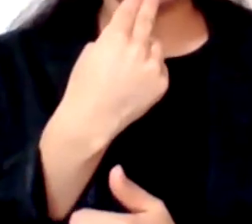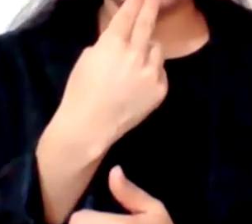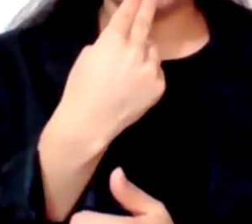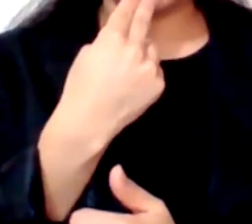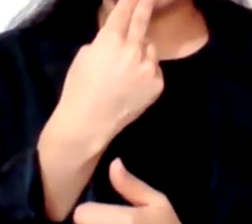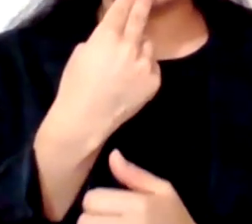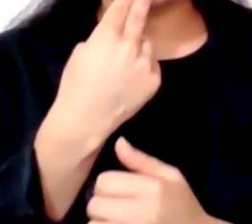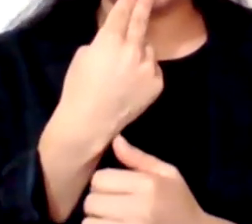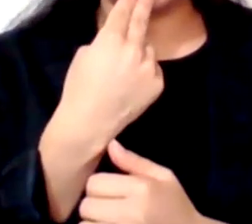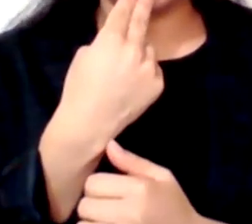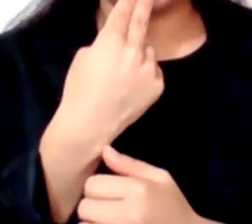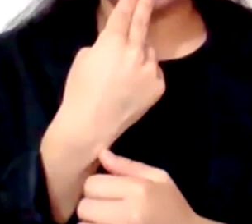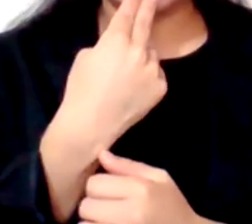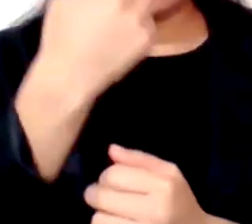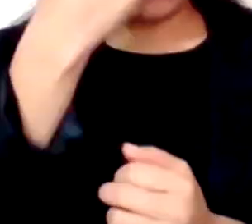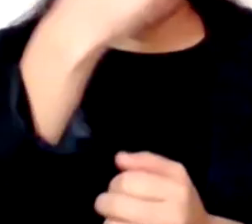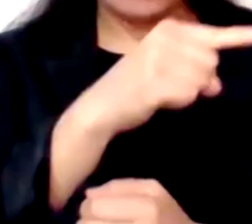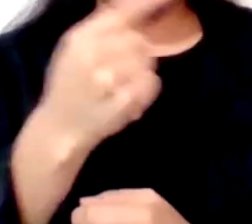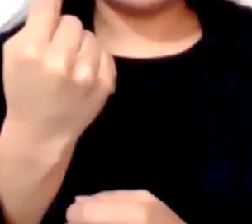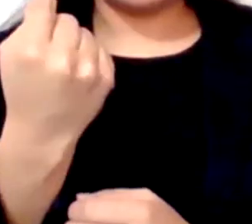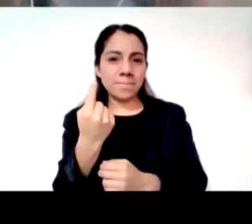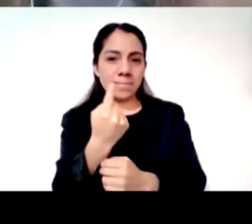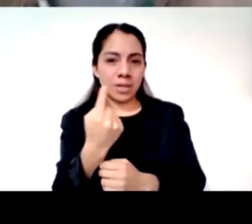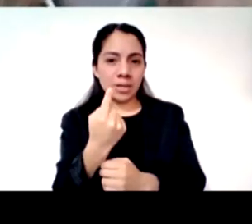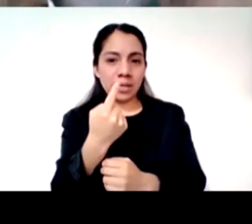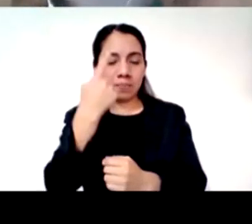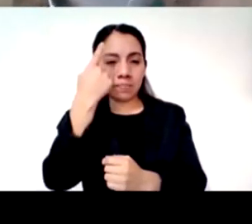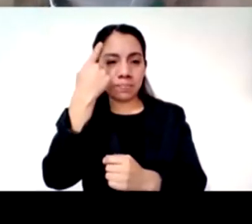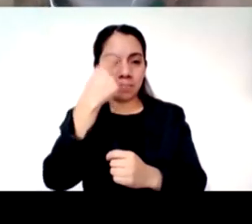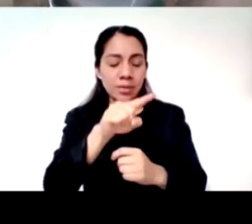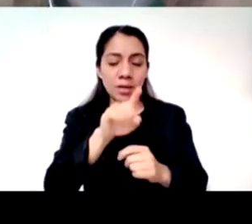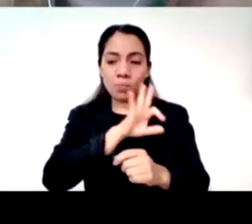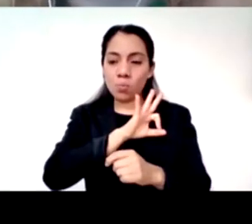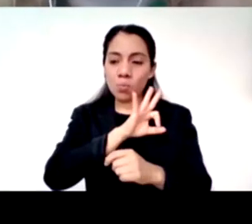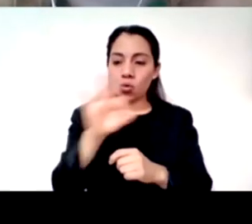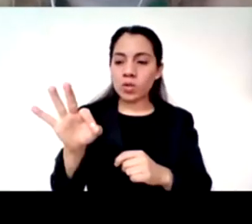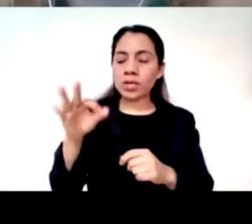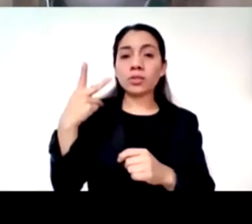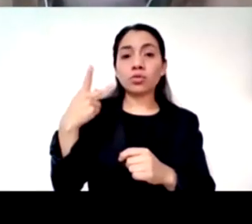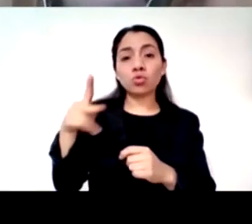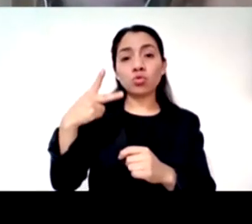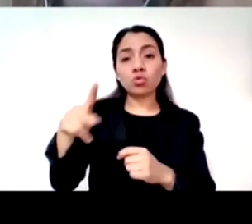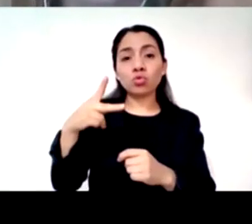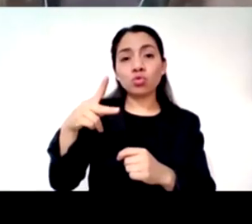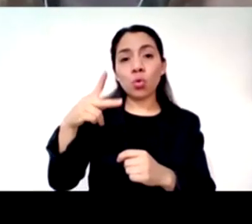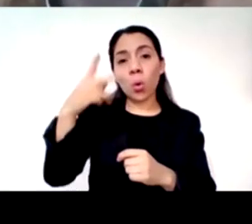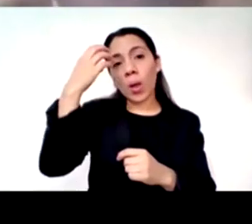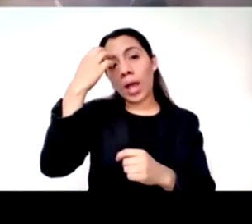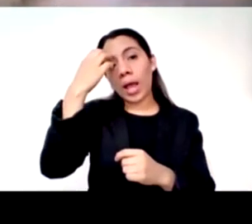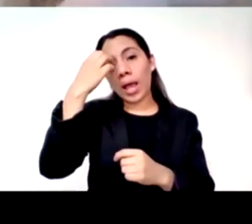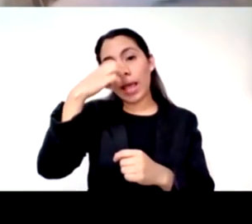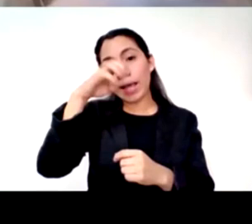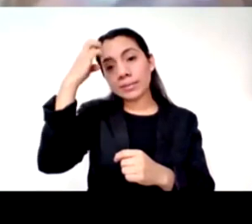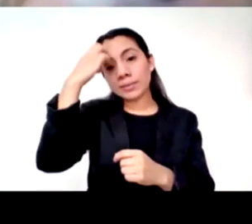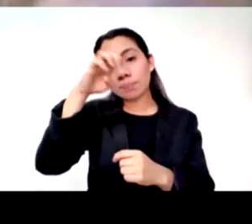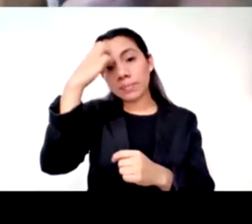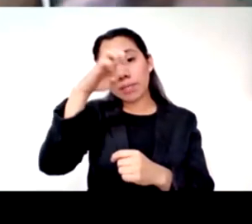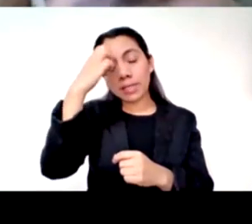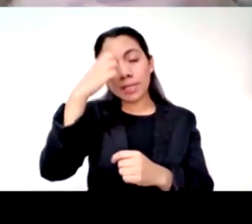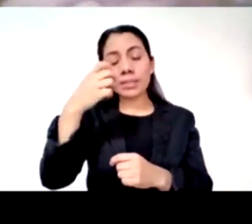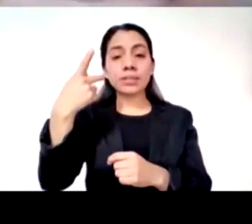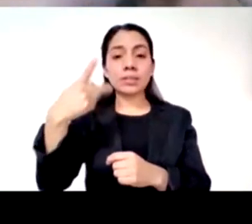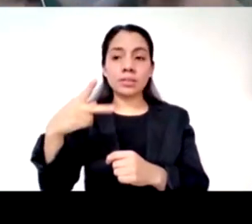para sacar la experiencia de la niñez para enfrentar los duelos por venir ¿no cierto? entonces ese